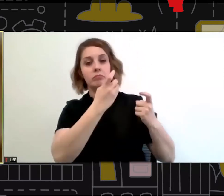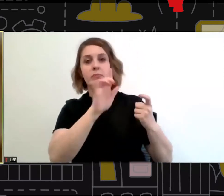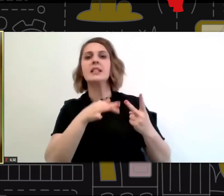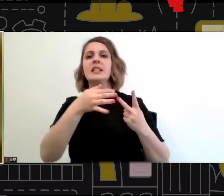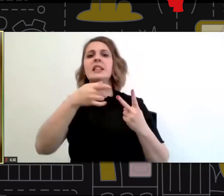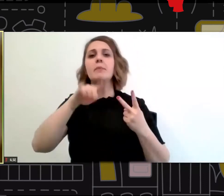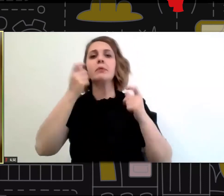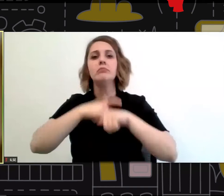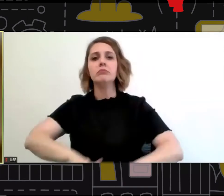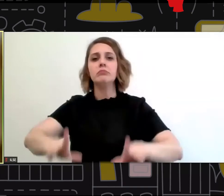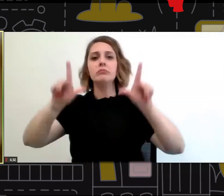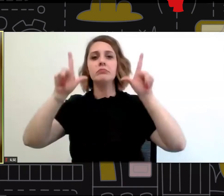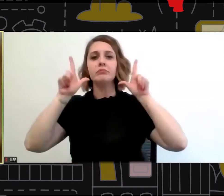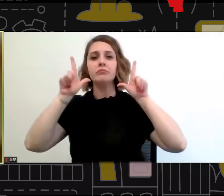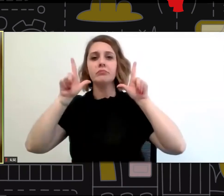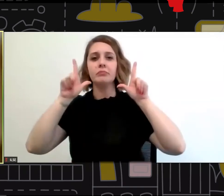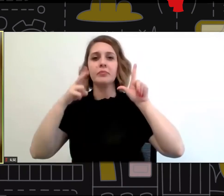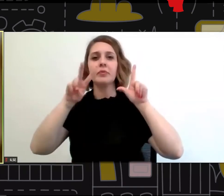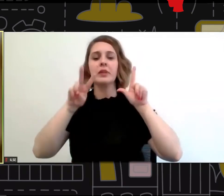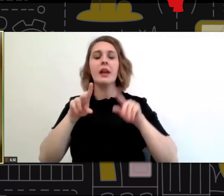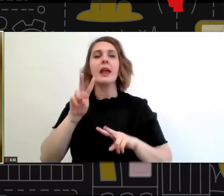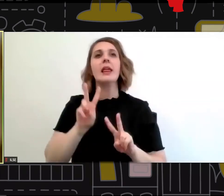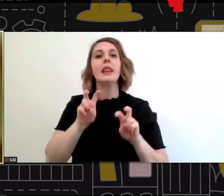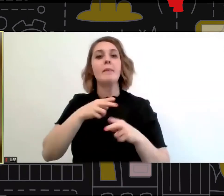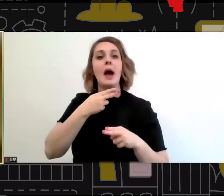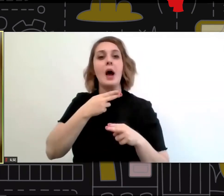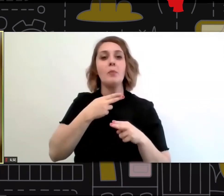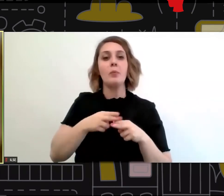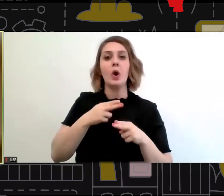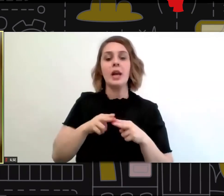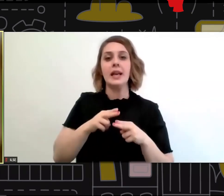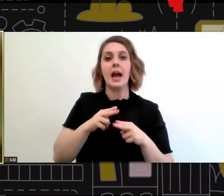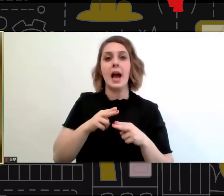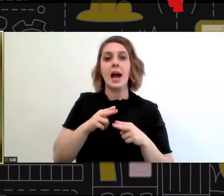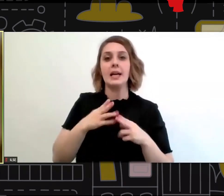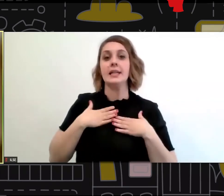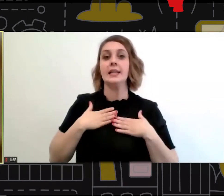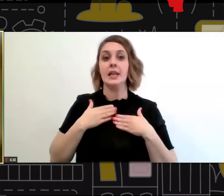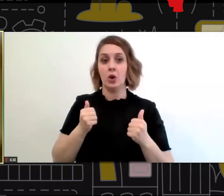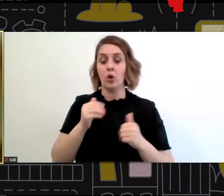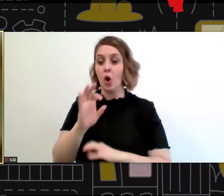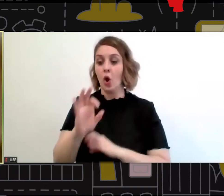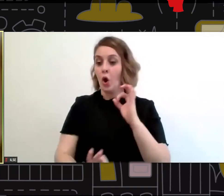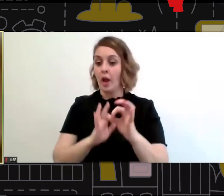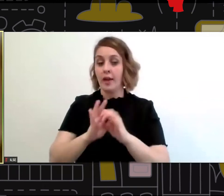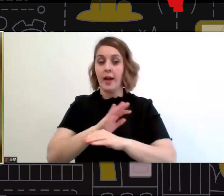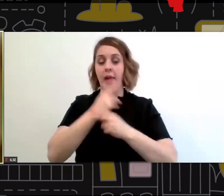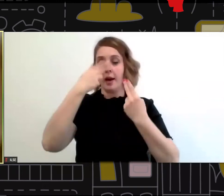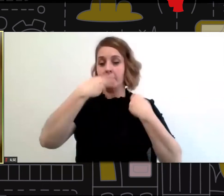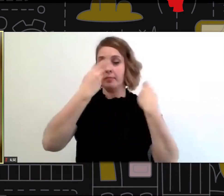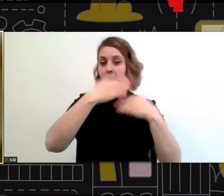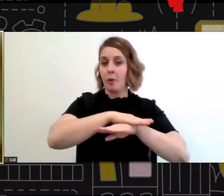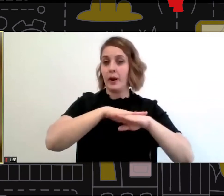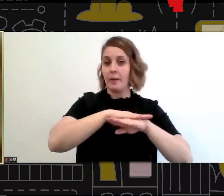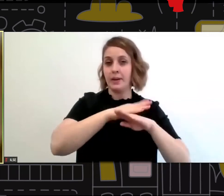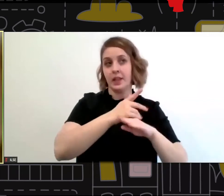papel importante en la aplicación de políticas de salud que están organizadas desde la administración pública.